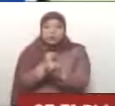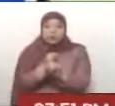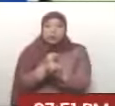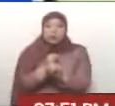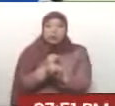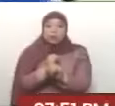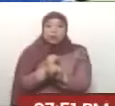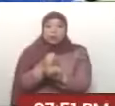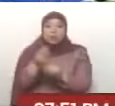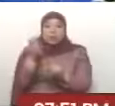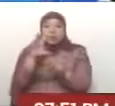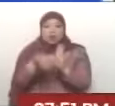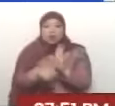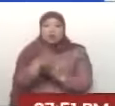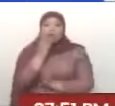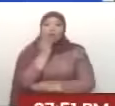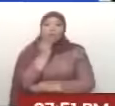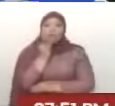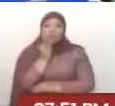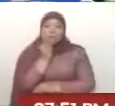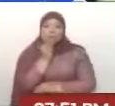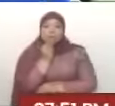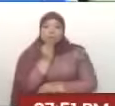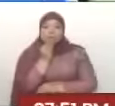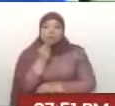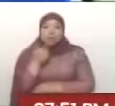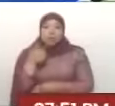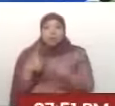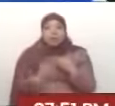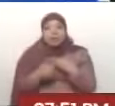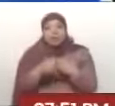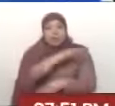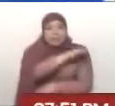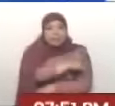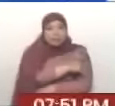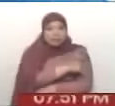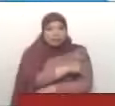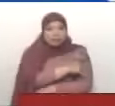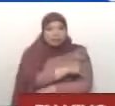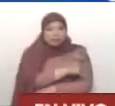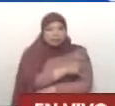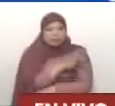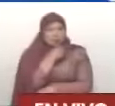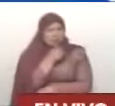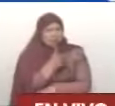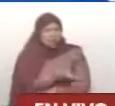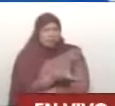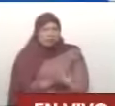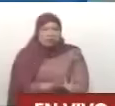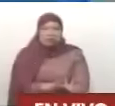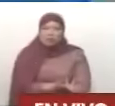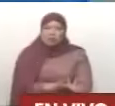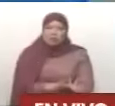al servicio de espionaje israelí para atacar a los palestinos. O sea, como que ustedes vean la